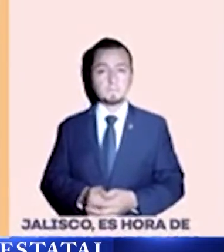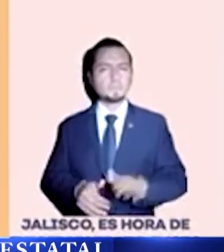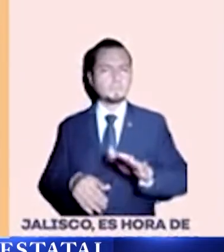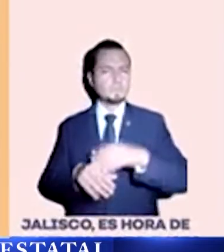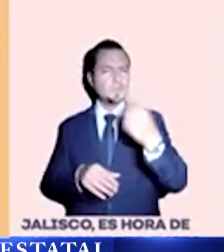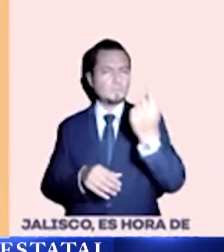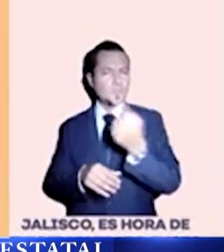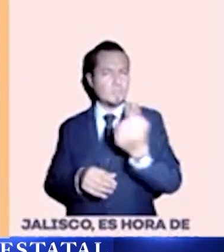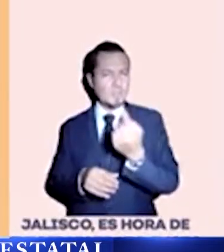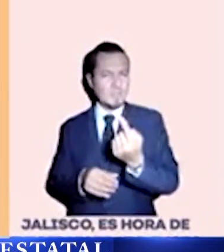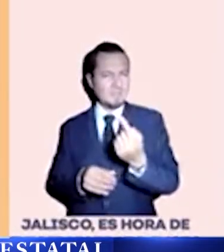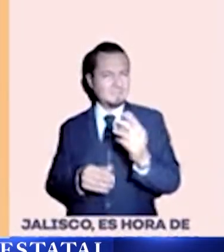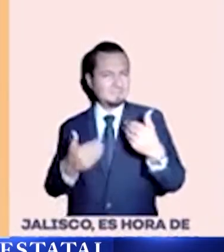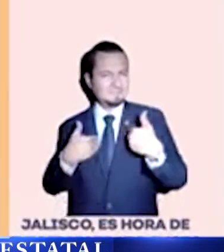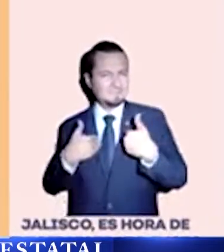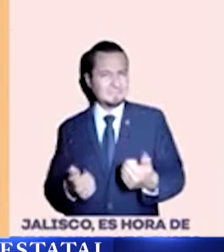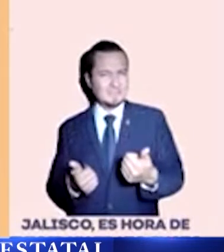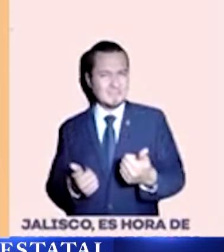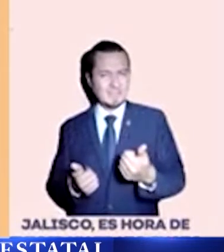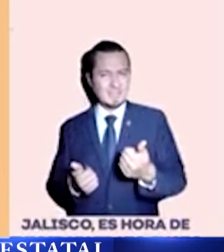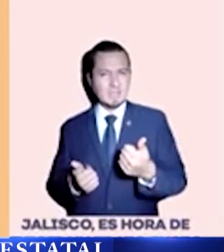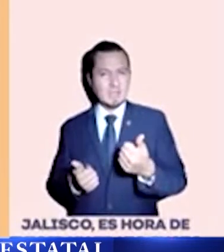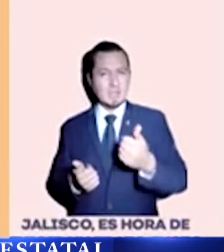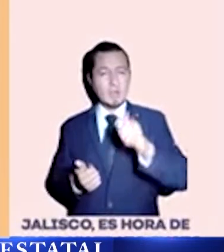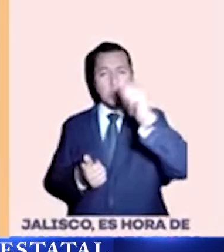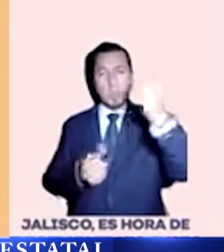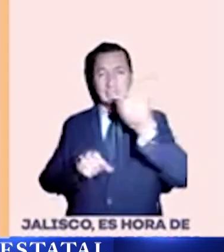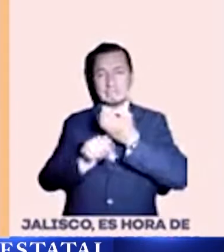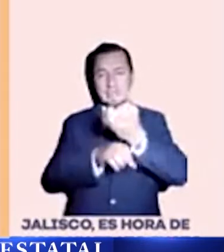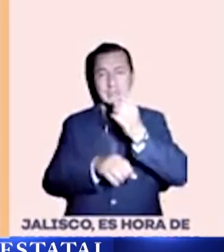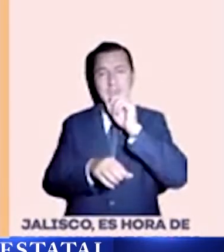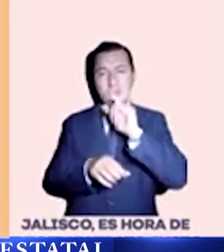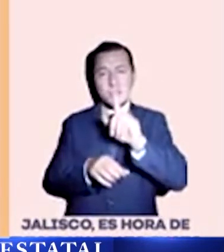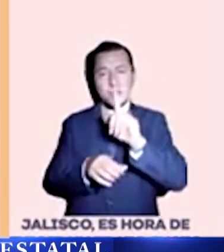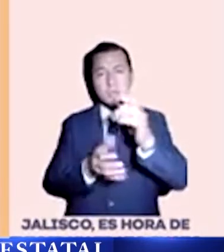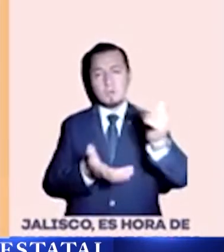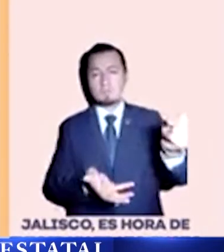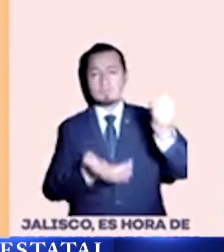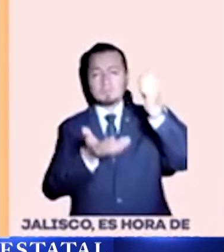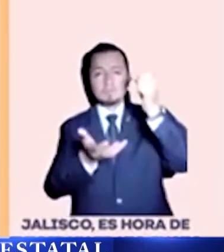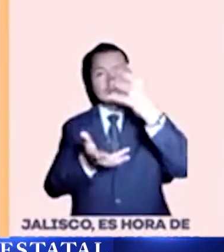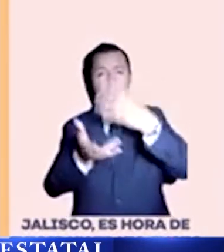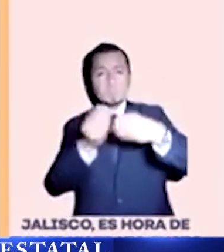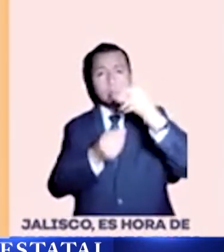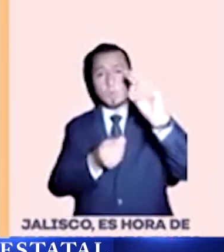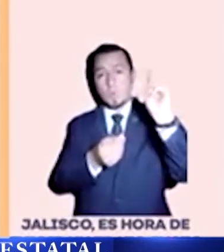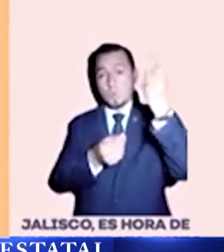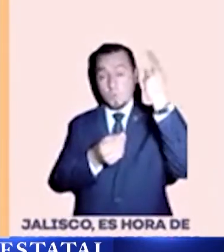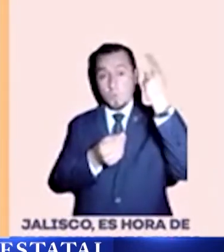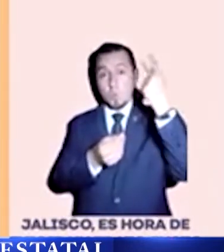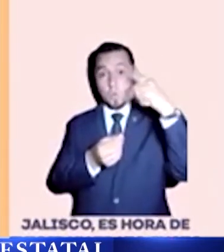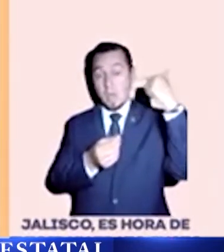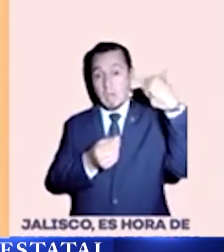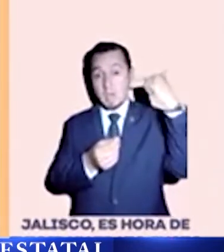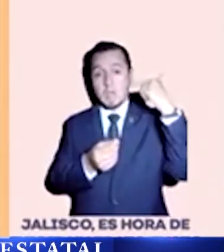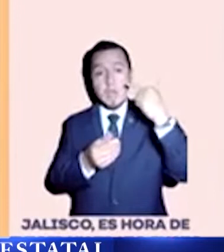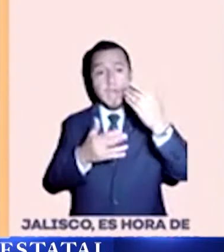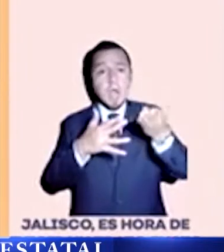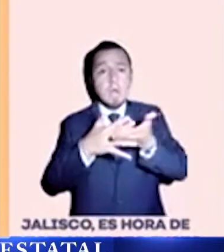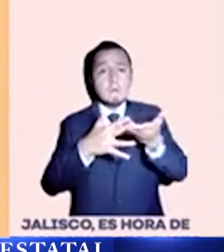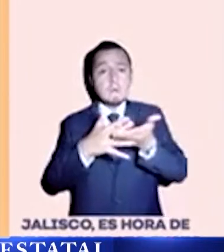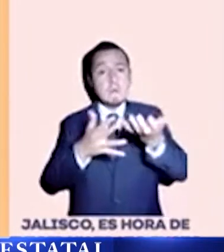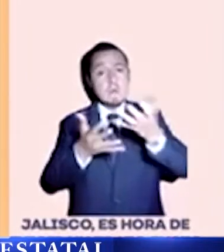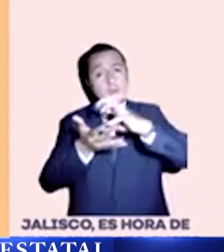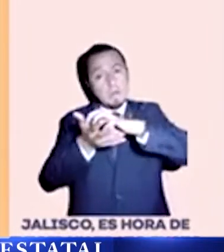¿Por qué, por ejemplo, el estado de Jalisco absorbe el subsidio de la Universidad de Guadalajara, casi la mitad del